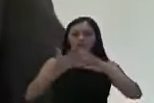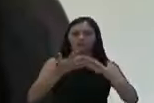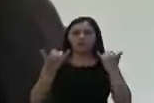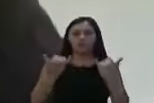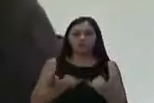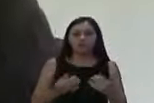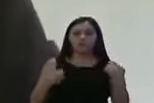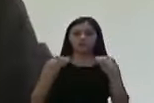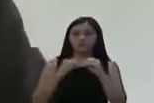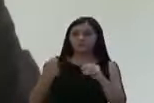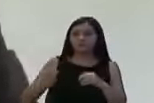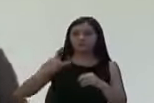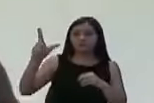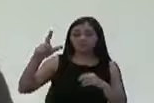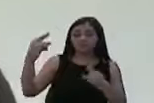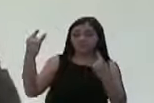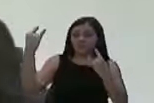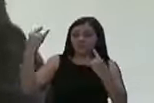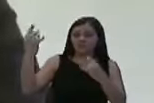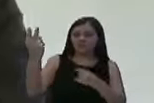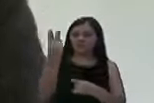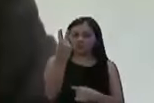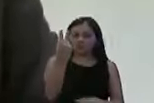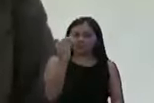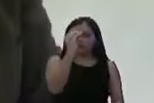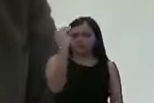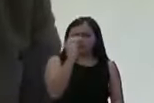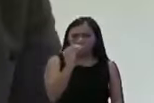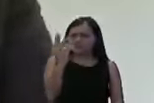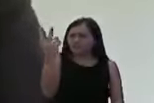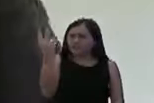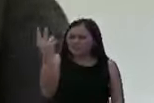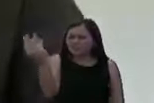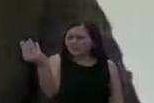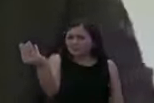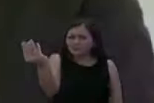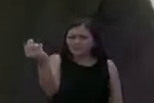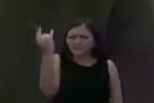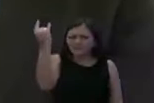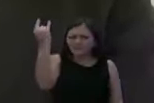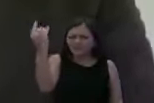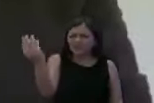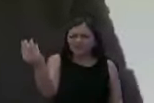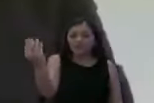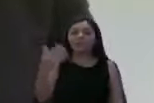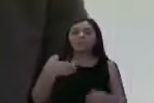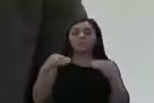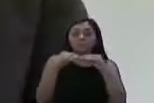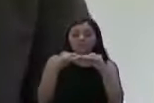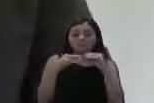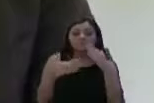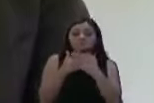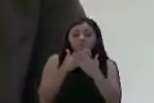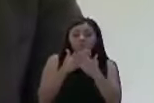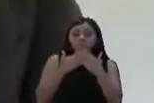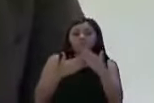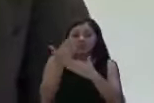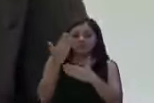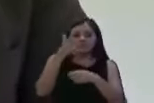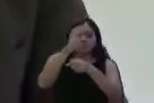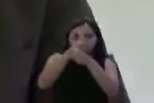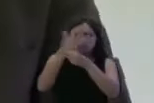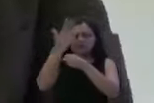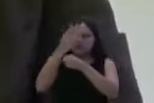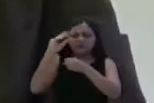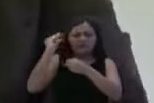rebelión burguesa ese 2% más rico manipulando alguna gente porque tienen los medios de comunicación tratando de parar todo todo